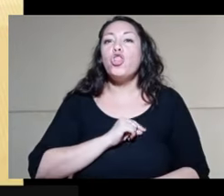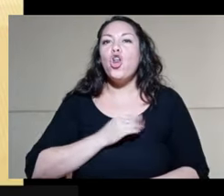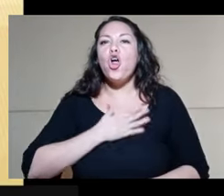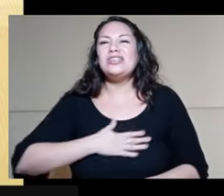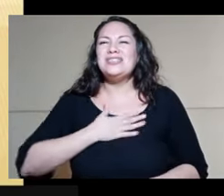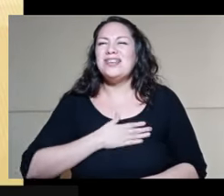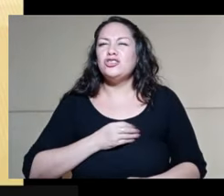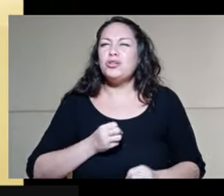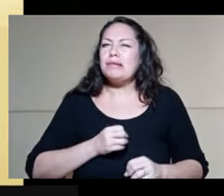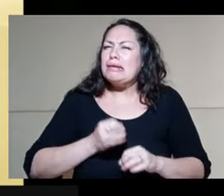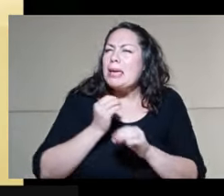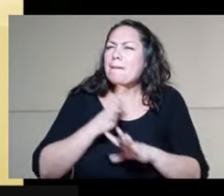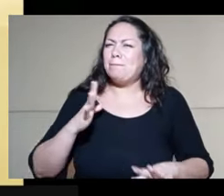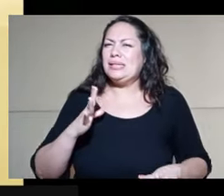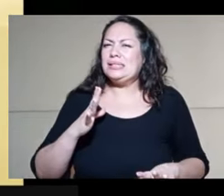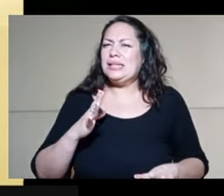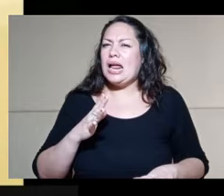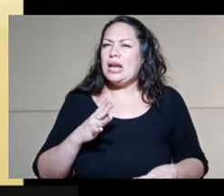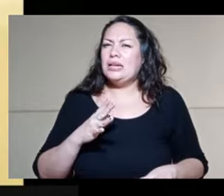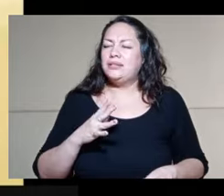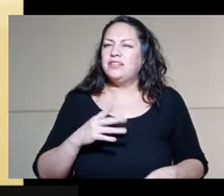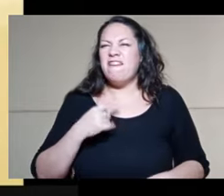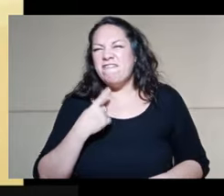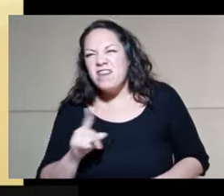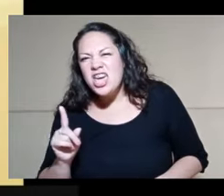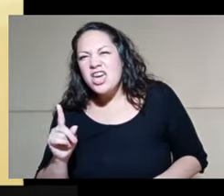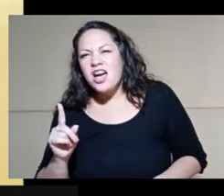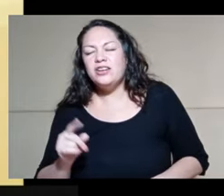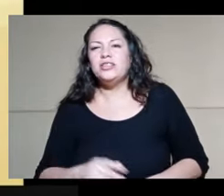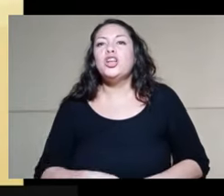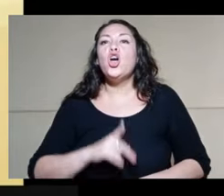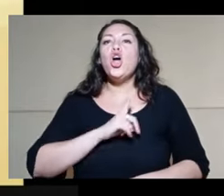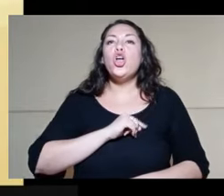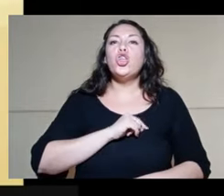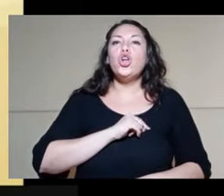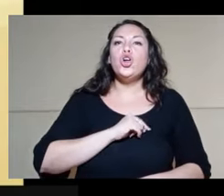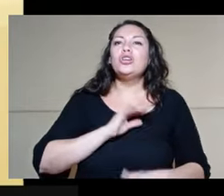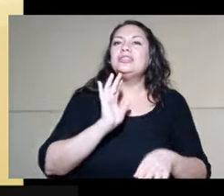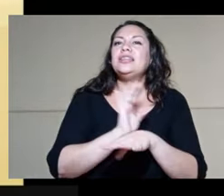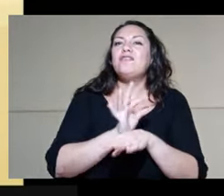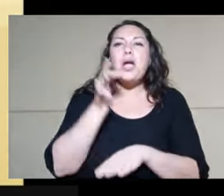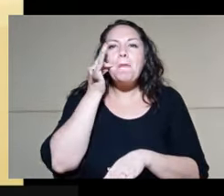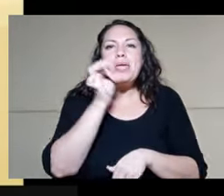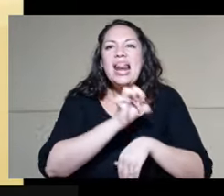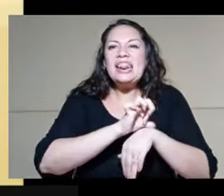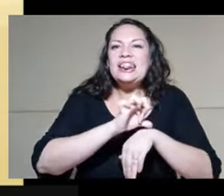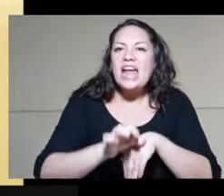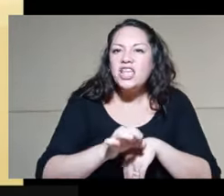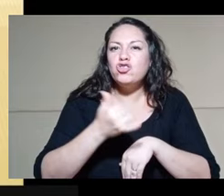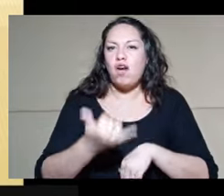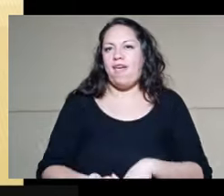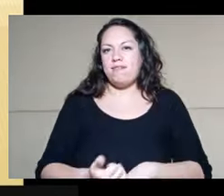Dolor. El dolor es una sensación especial, penosa, desagradable, ¿ah? Que siempre el dolor implica que hay un daño en